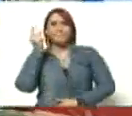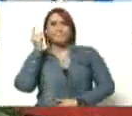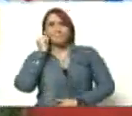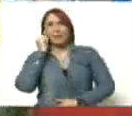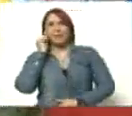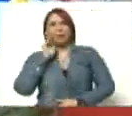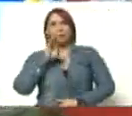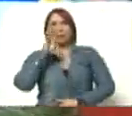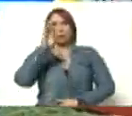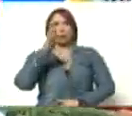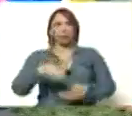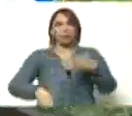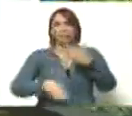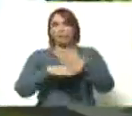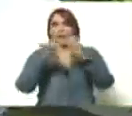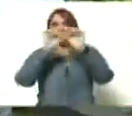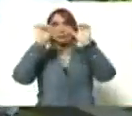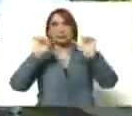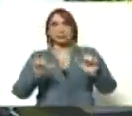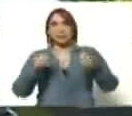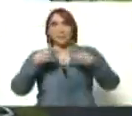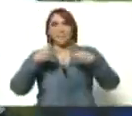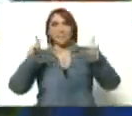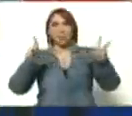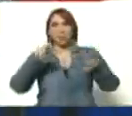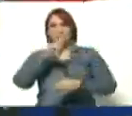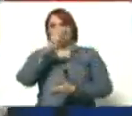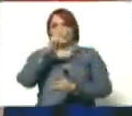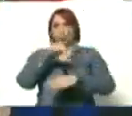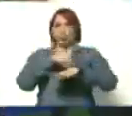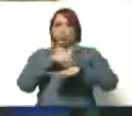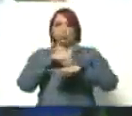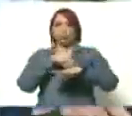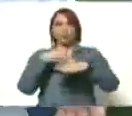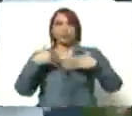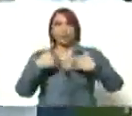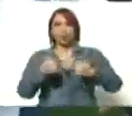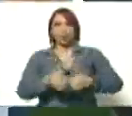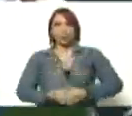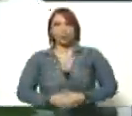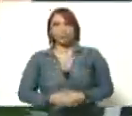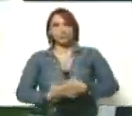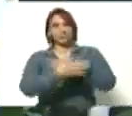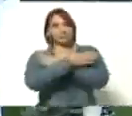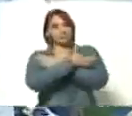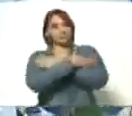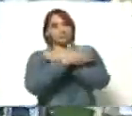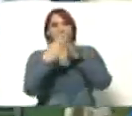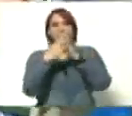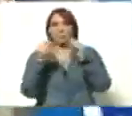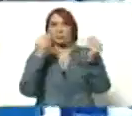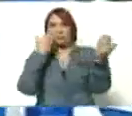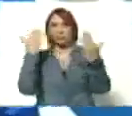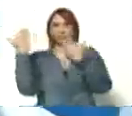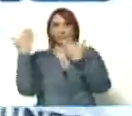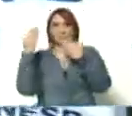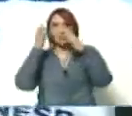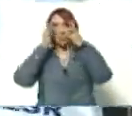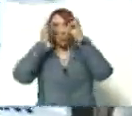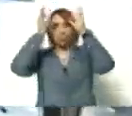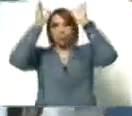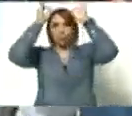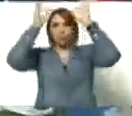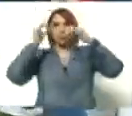sistema público nacional de salud. Felicitaciones a todos, aquí está la Simón Rodríguez,